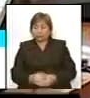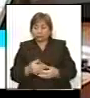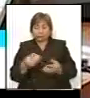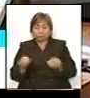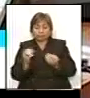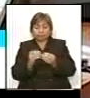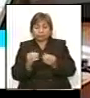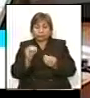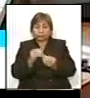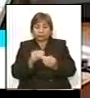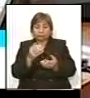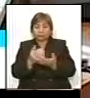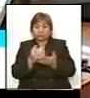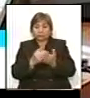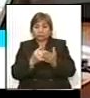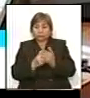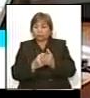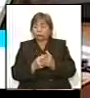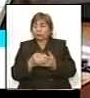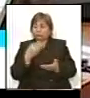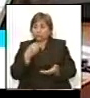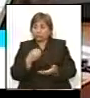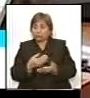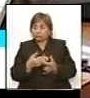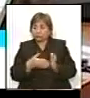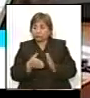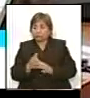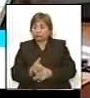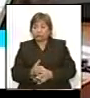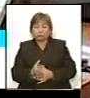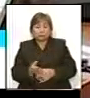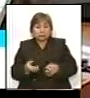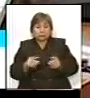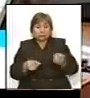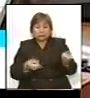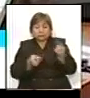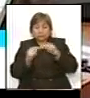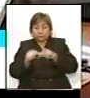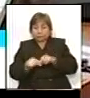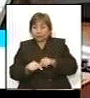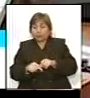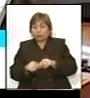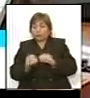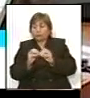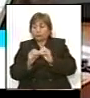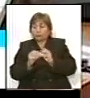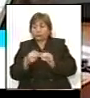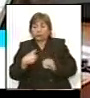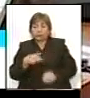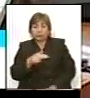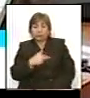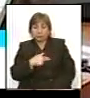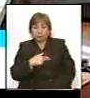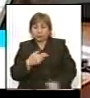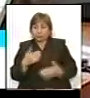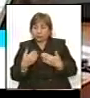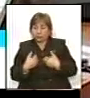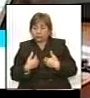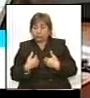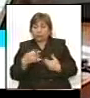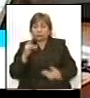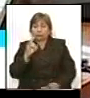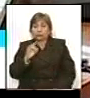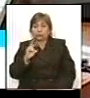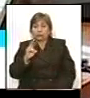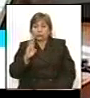los costos de las mismas intervenciones y habría demorado. Entonces, cuando vino la modificación, los expedientes que nosotros tenemos en el ámbito rural y